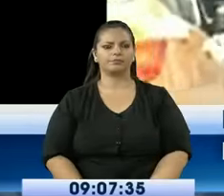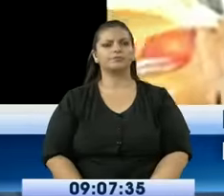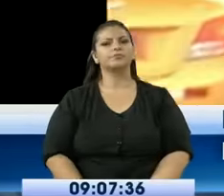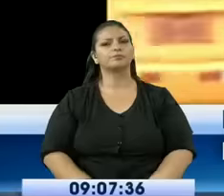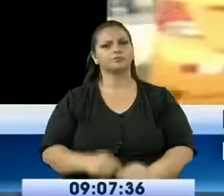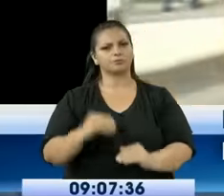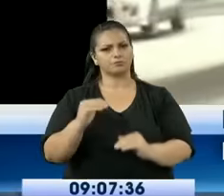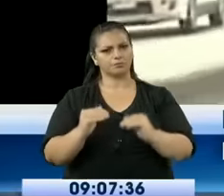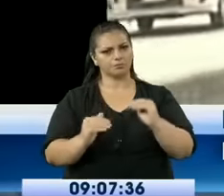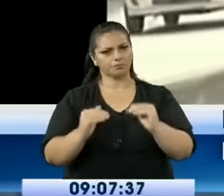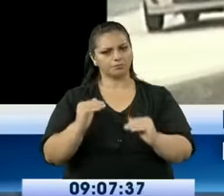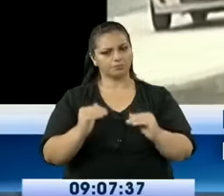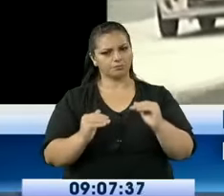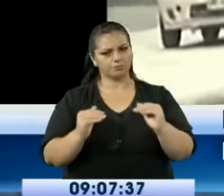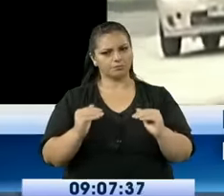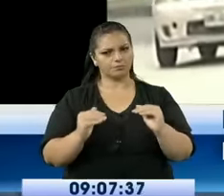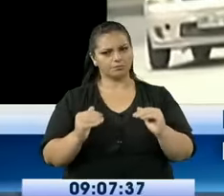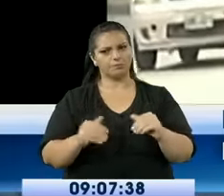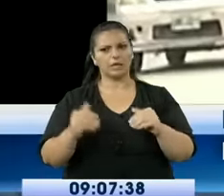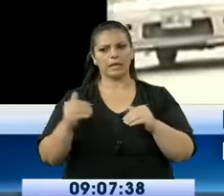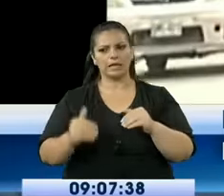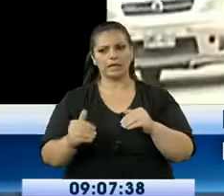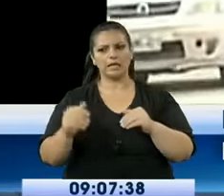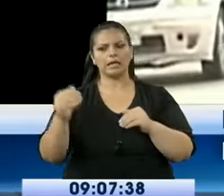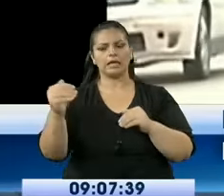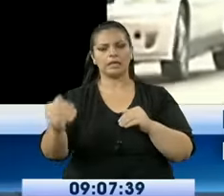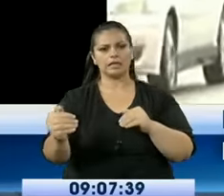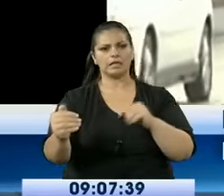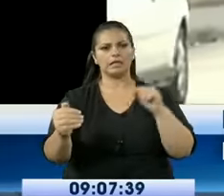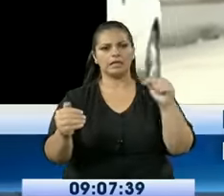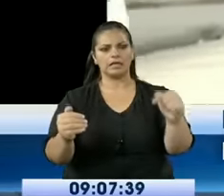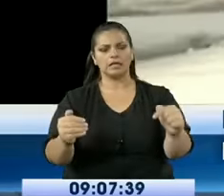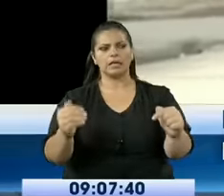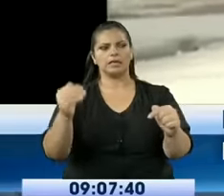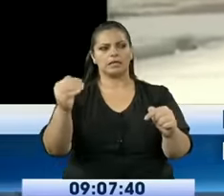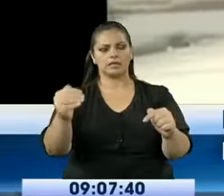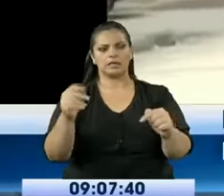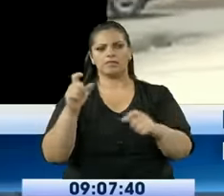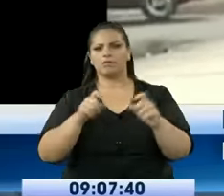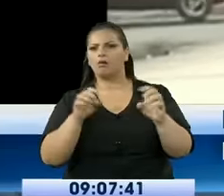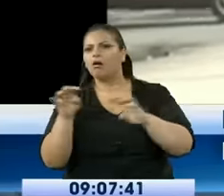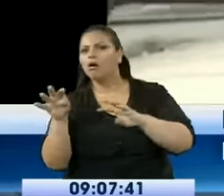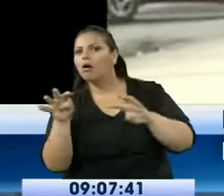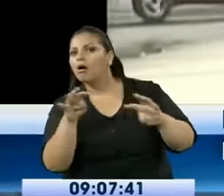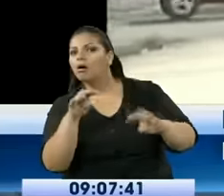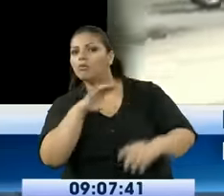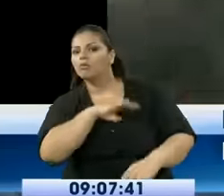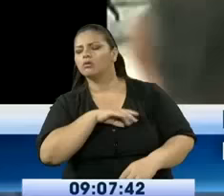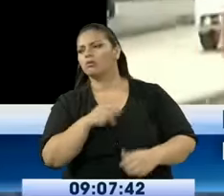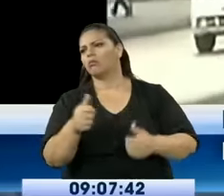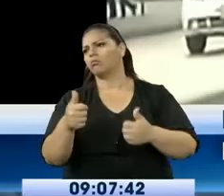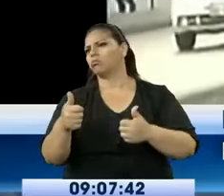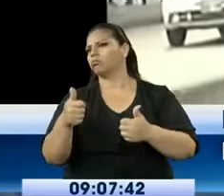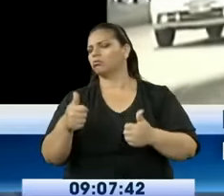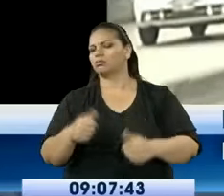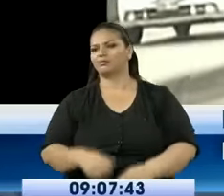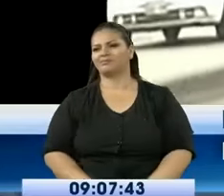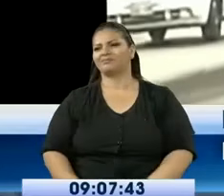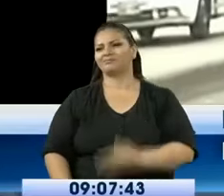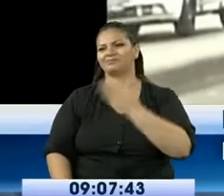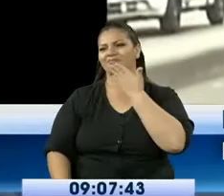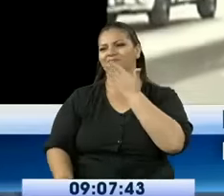equilibrada y por cuadras para que sea un poco más notorio el servicio policial. Muchas gracias, capitán. Pase bien, que tenga buen